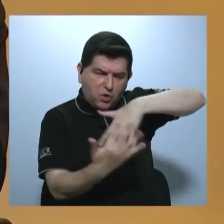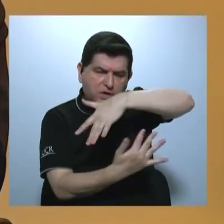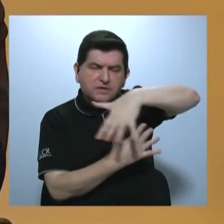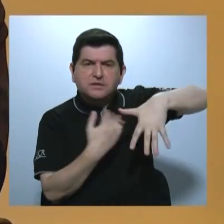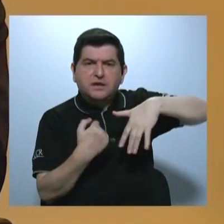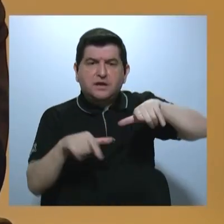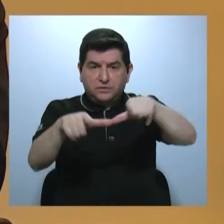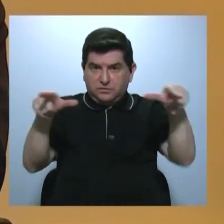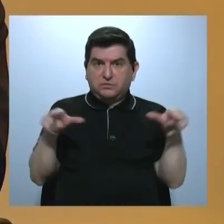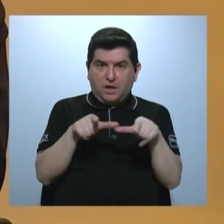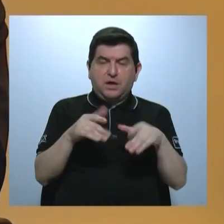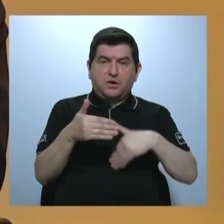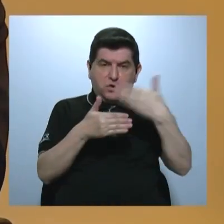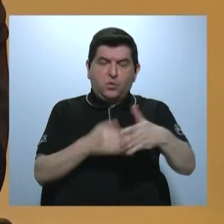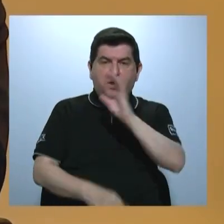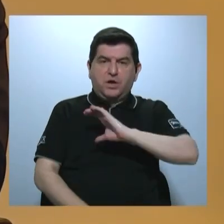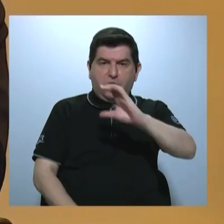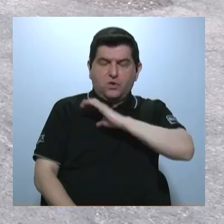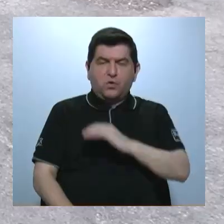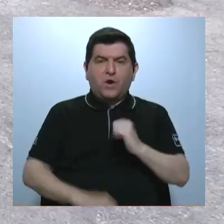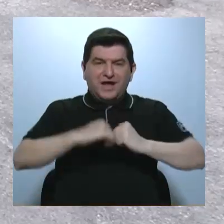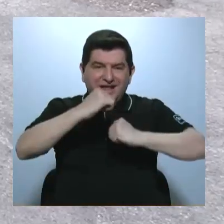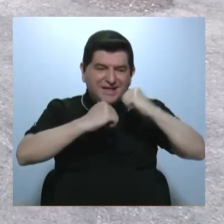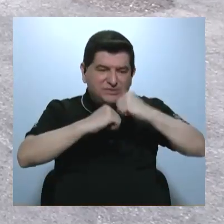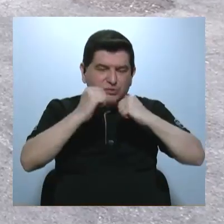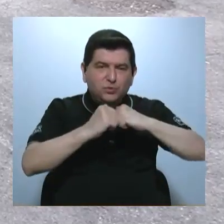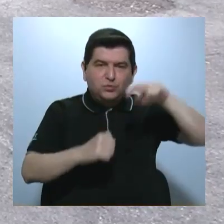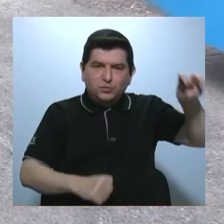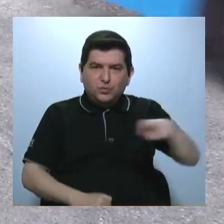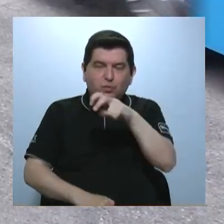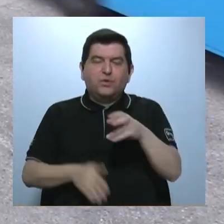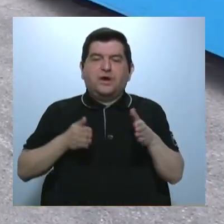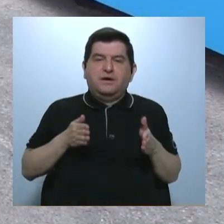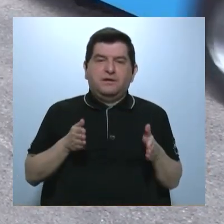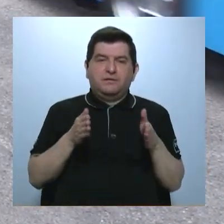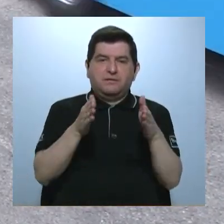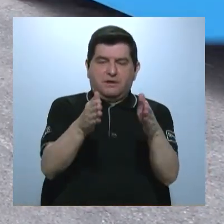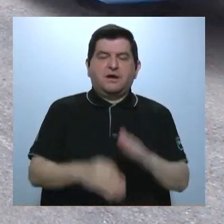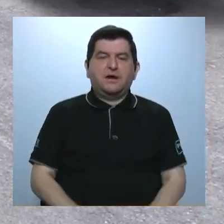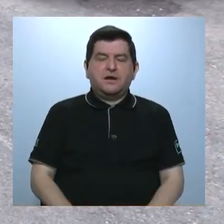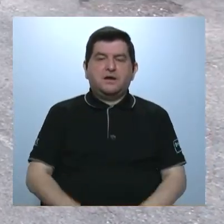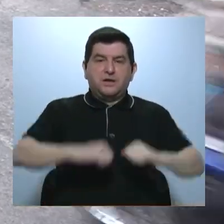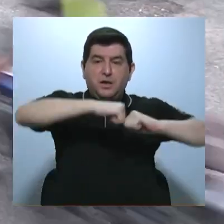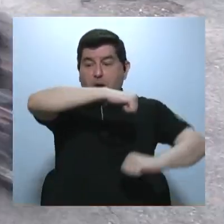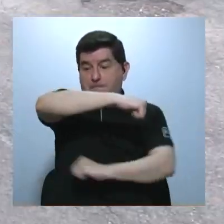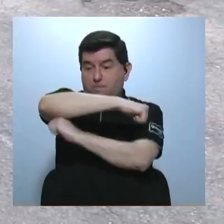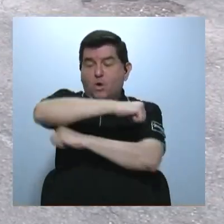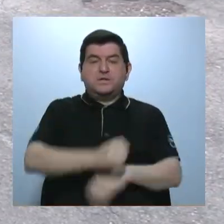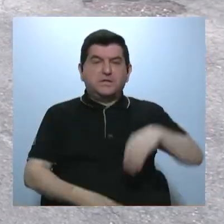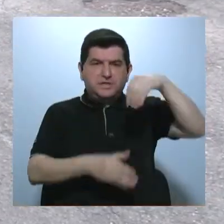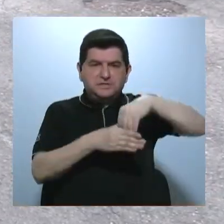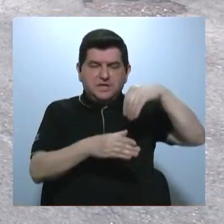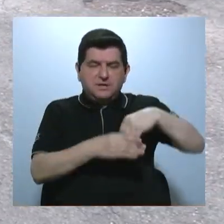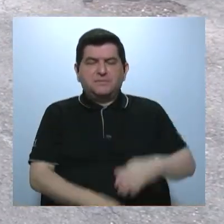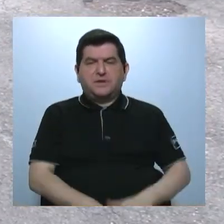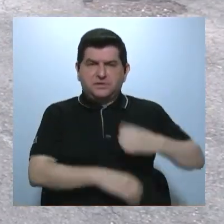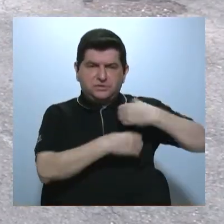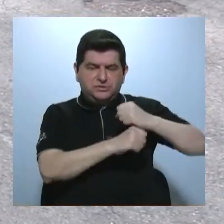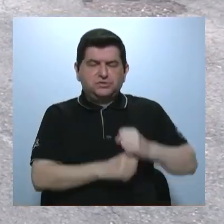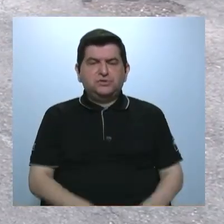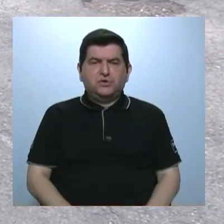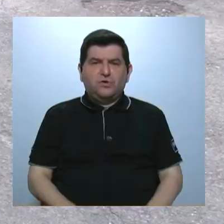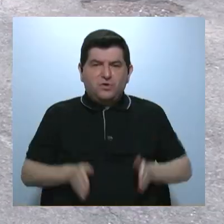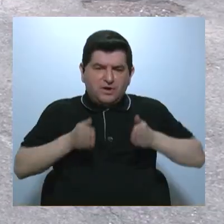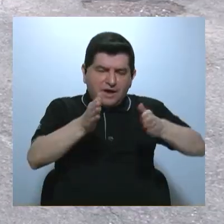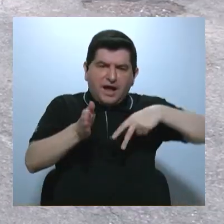territorios. Luego, la calidad de las infraestructuras de transporte, carreteras, puentes, inversión de los gobiernos locales en calles, en aceras y